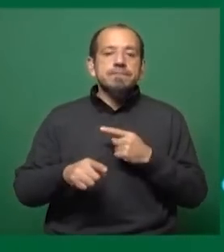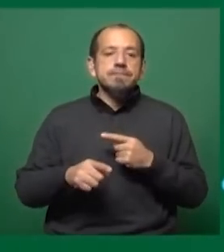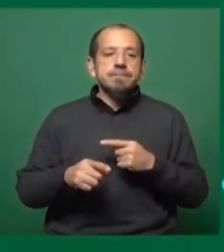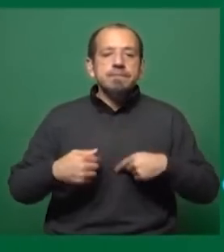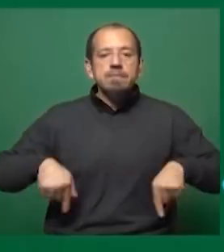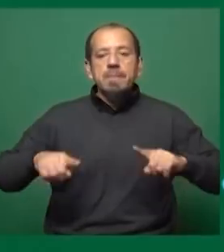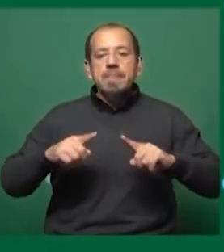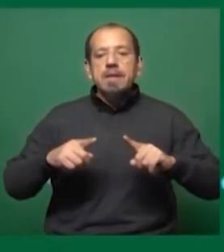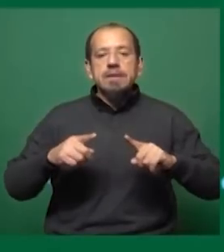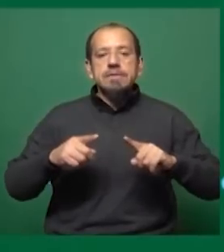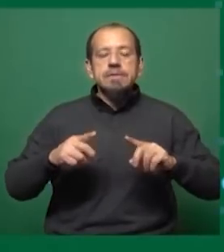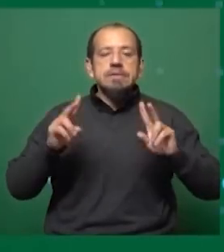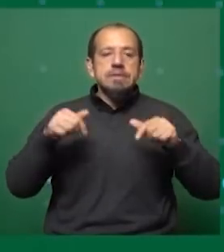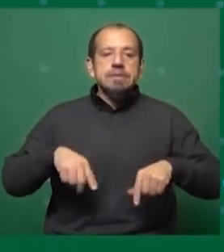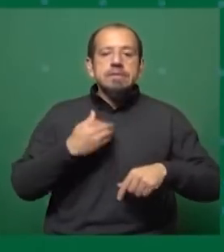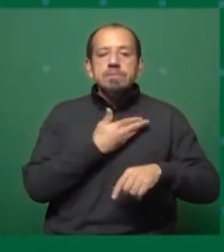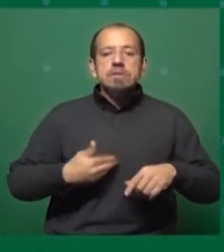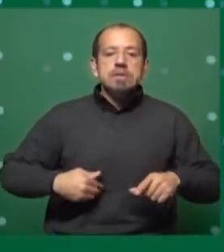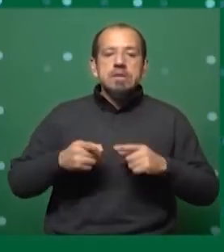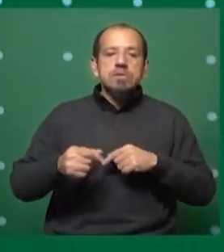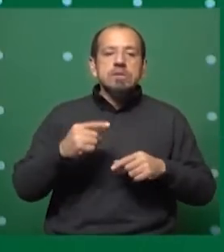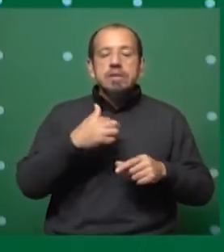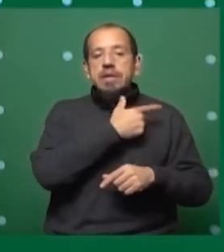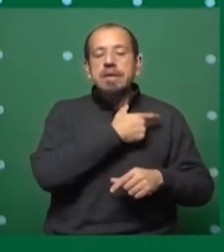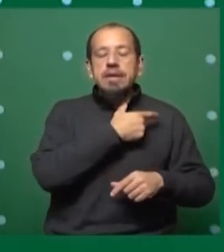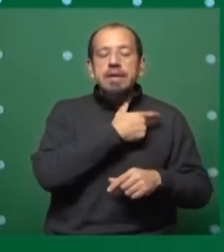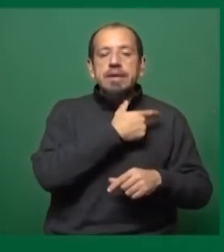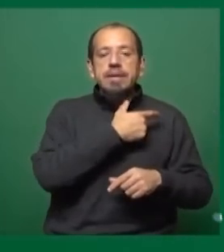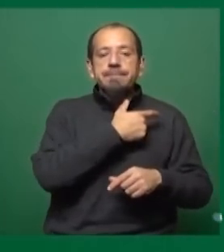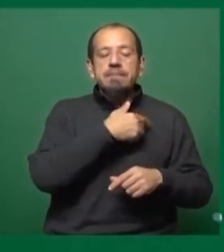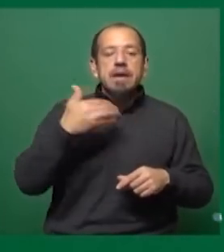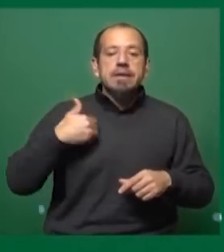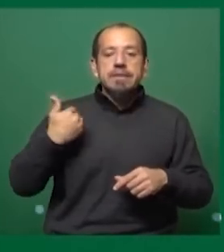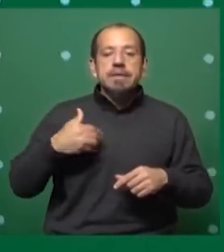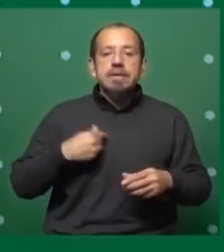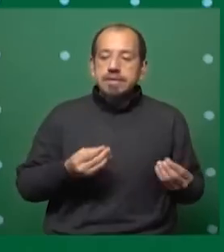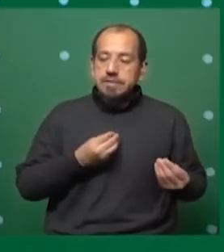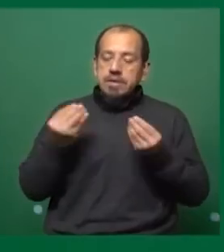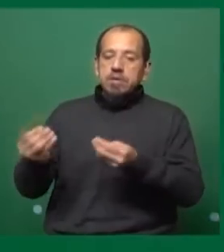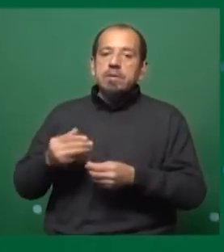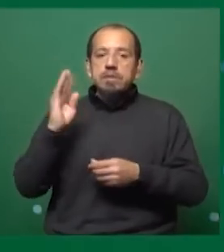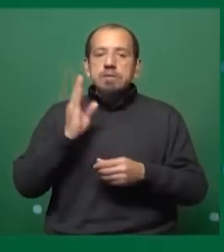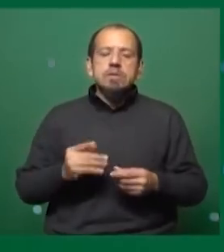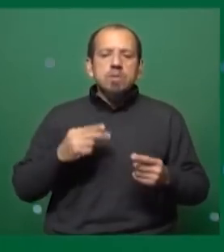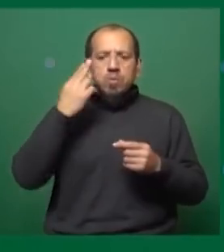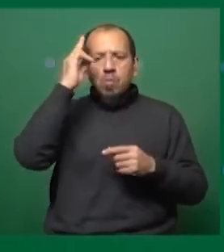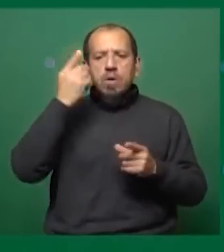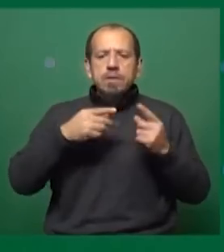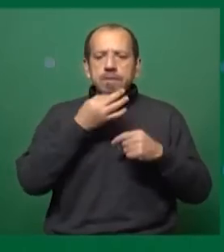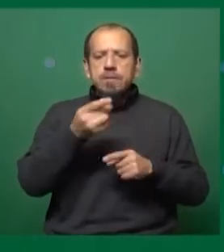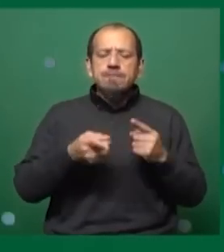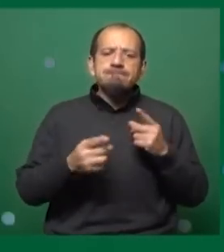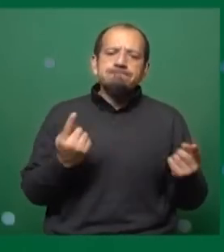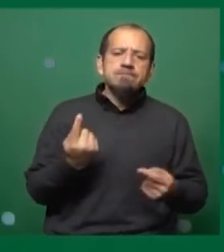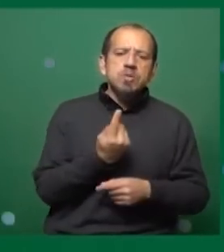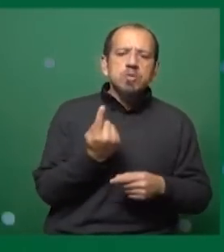parte de la entrega de la presidencia pro tempore de Argentina a Brasil y donde una vez más la posición de Uruguay ha quedado en solitario